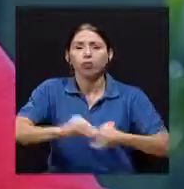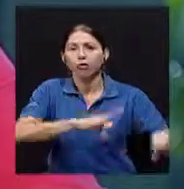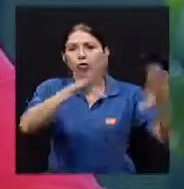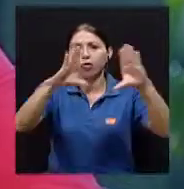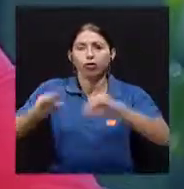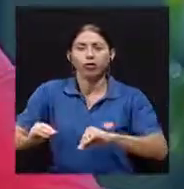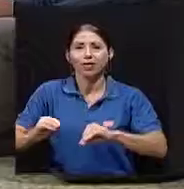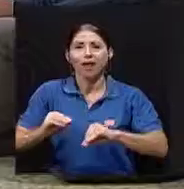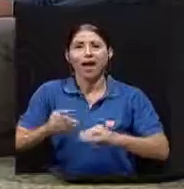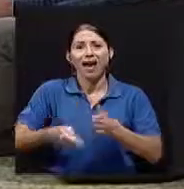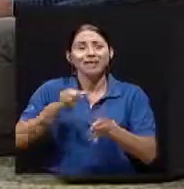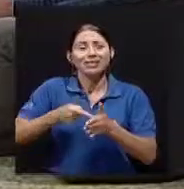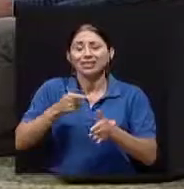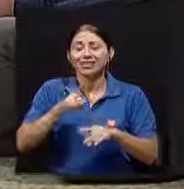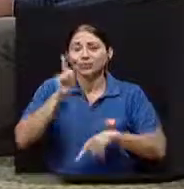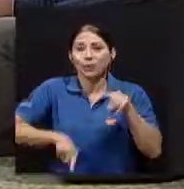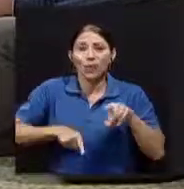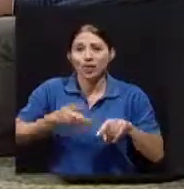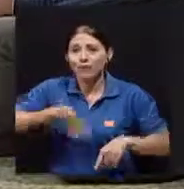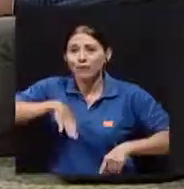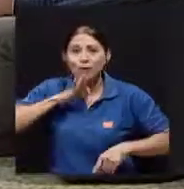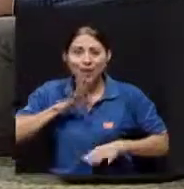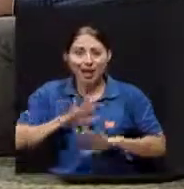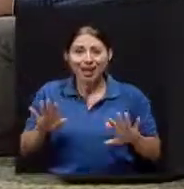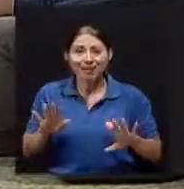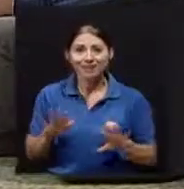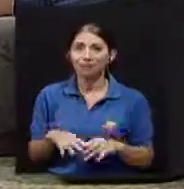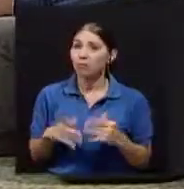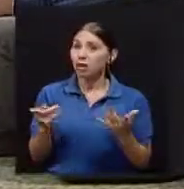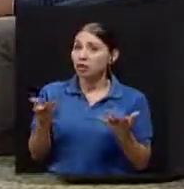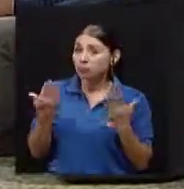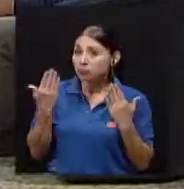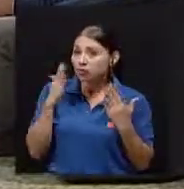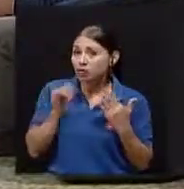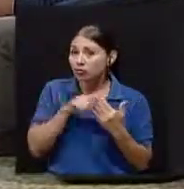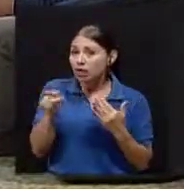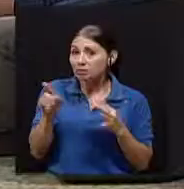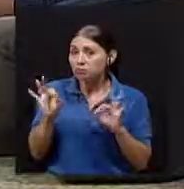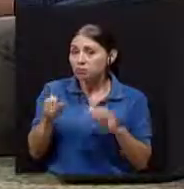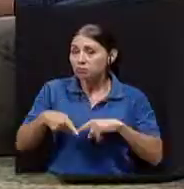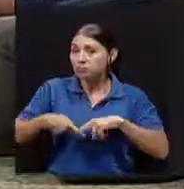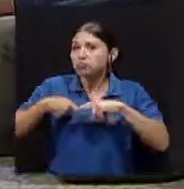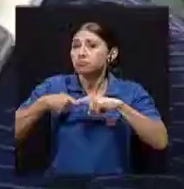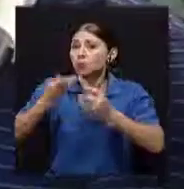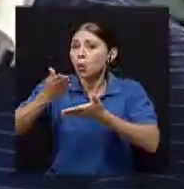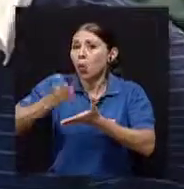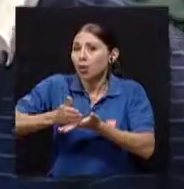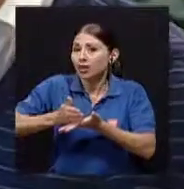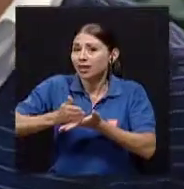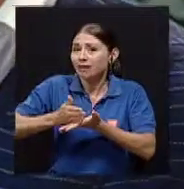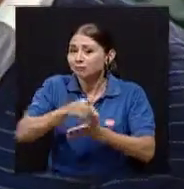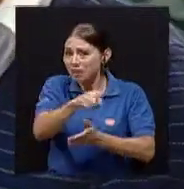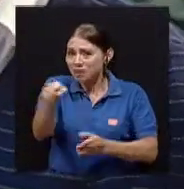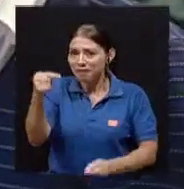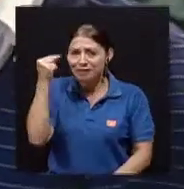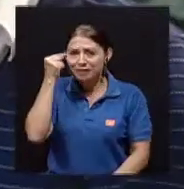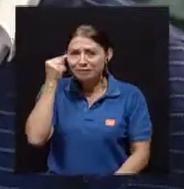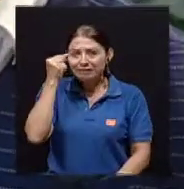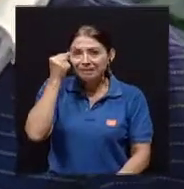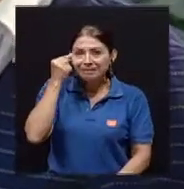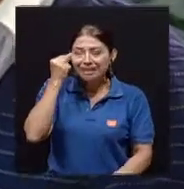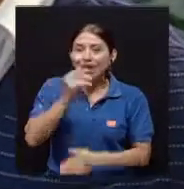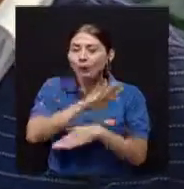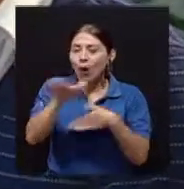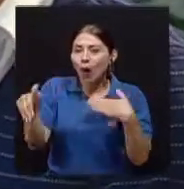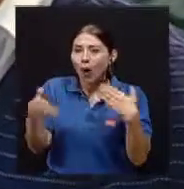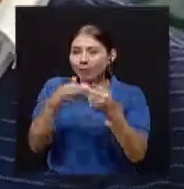y abandona. Bueno, yo no sé qué les parece, si enviamos a un corte también para que pueda recapacitar aquí la gente